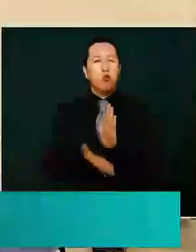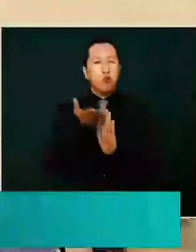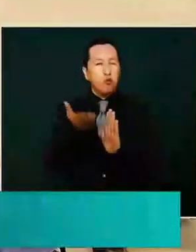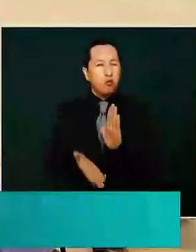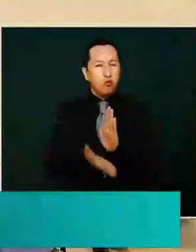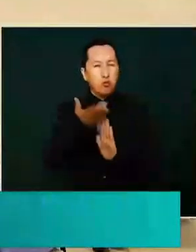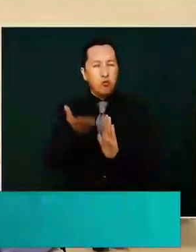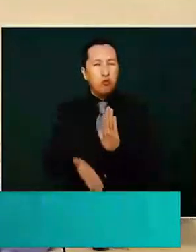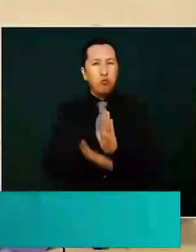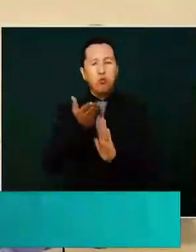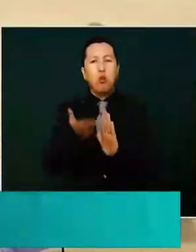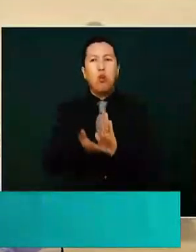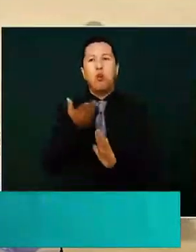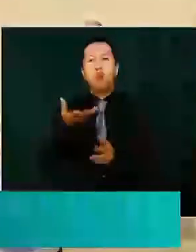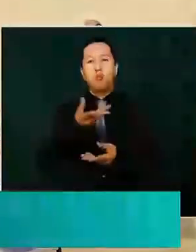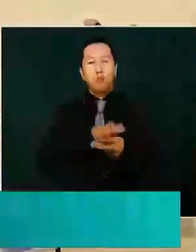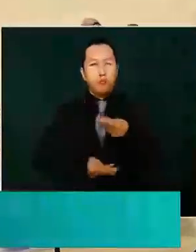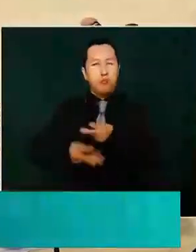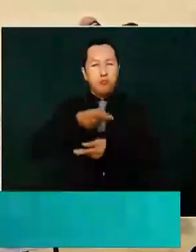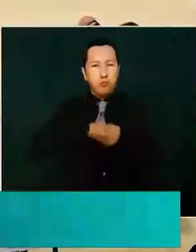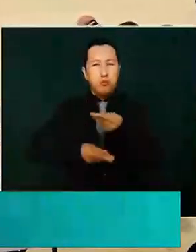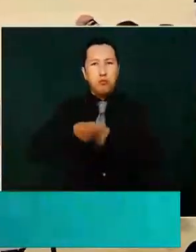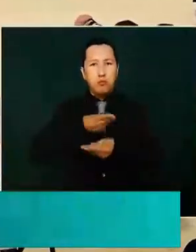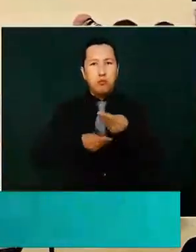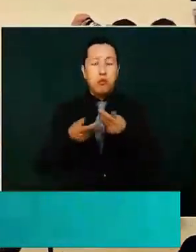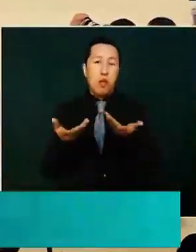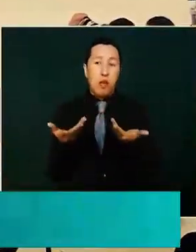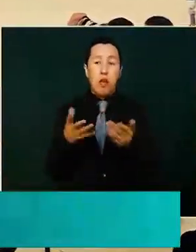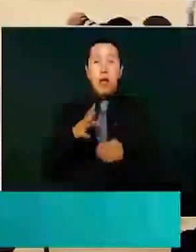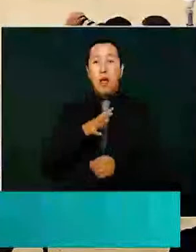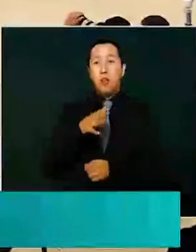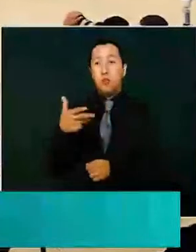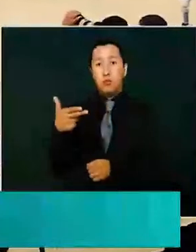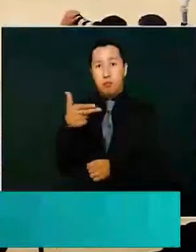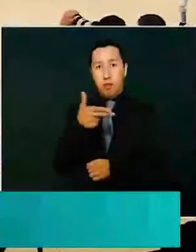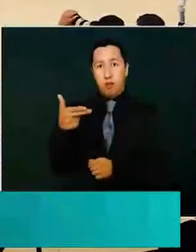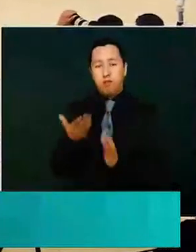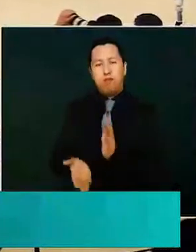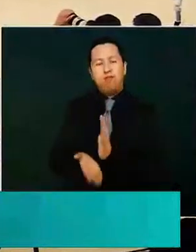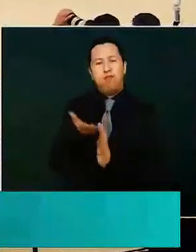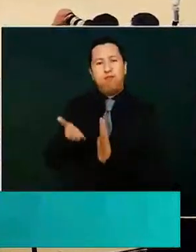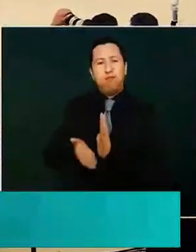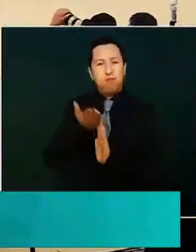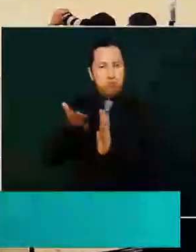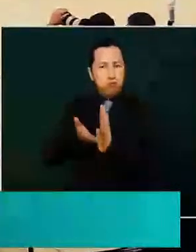están edificando hoteles y